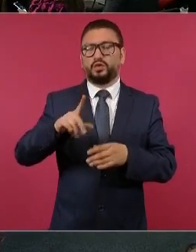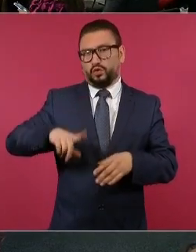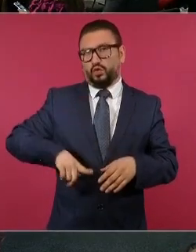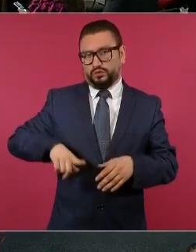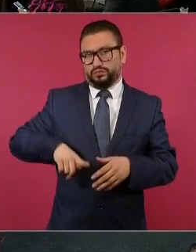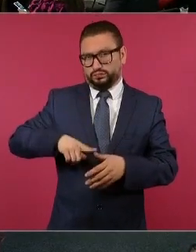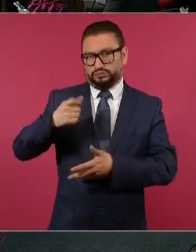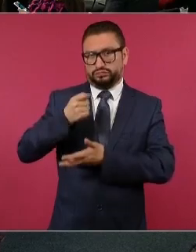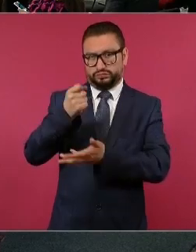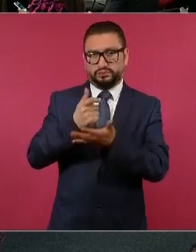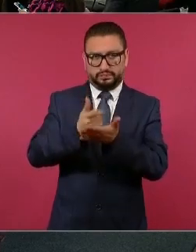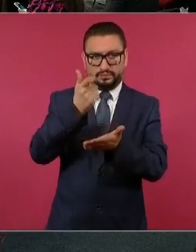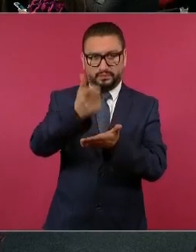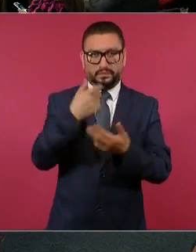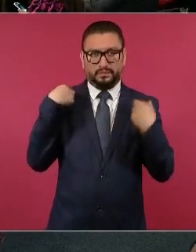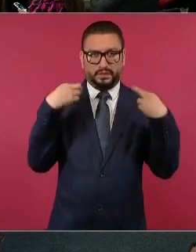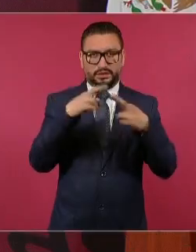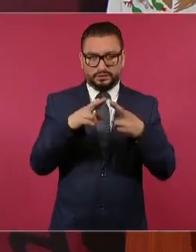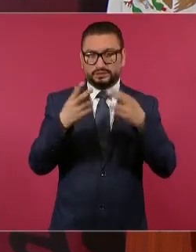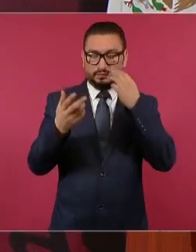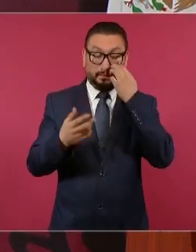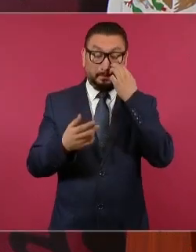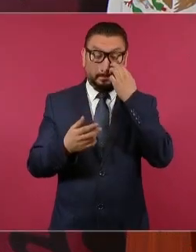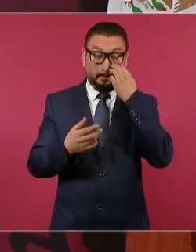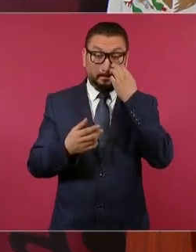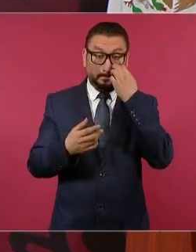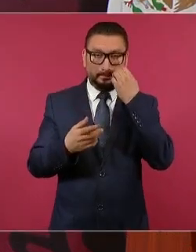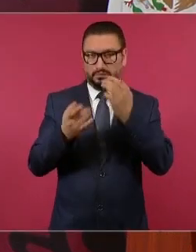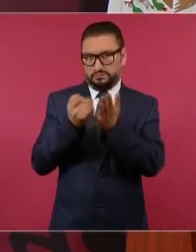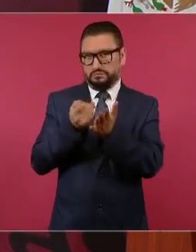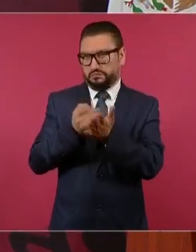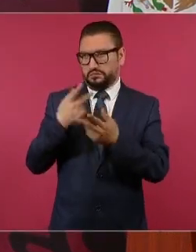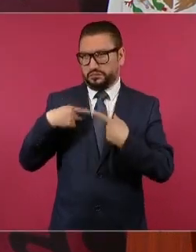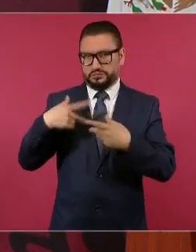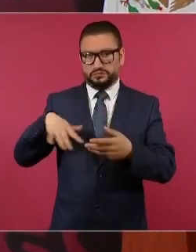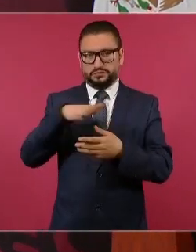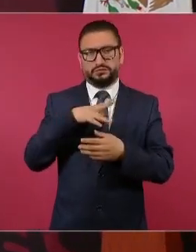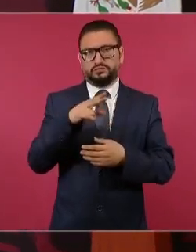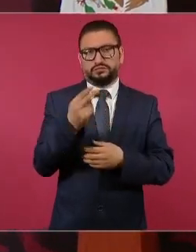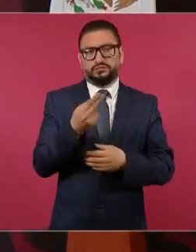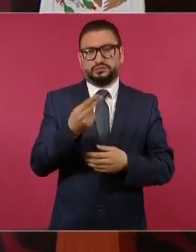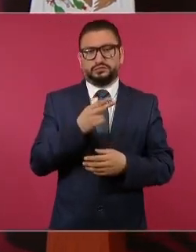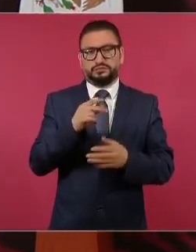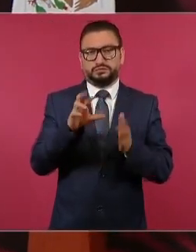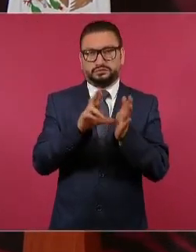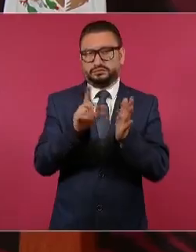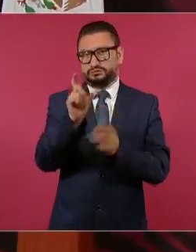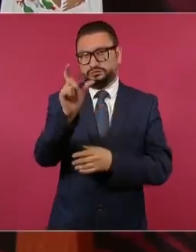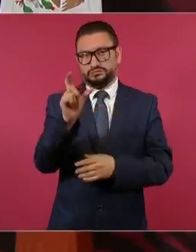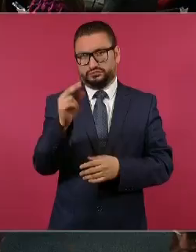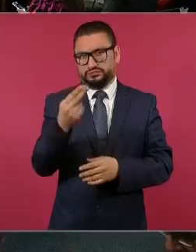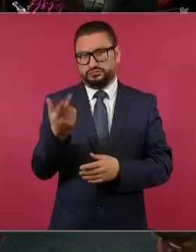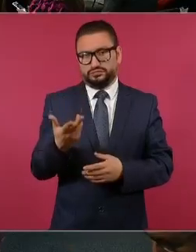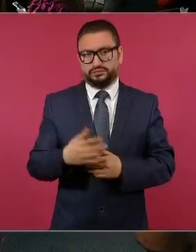público, o sea, es con dinero del pueblo y no necesariamente las tarjetas. Entonces,